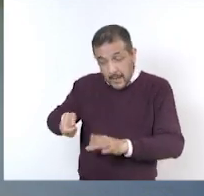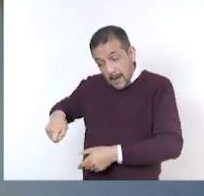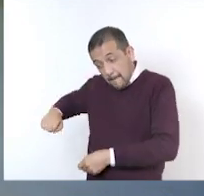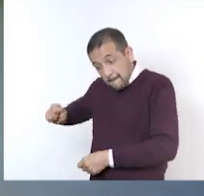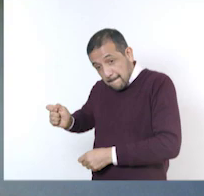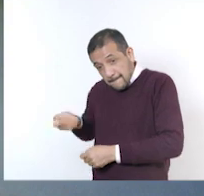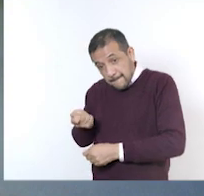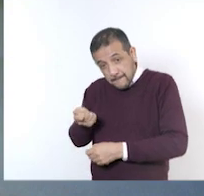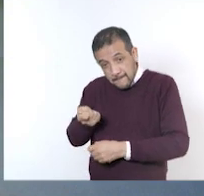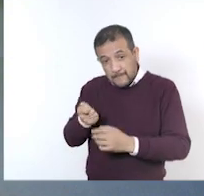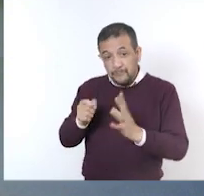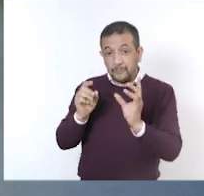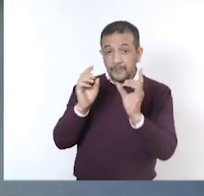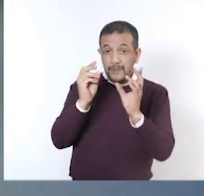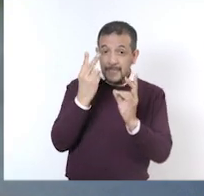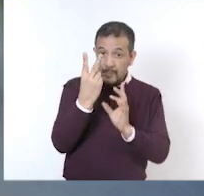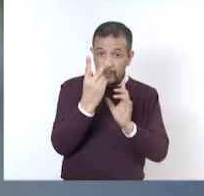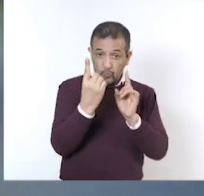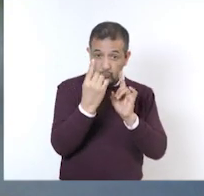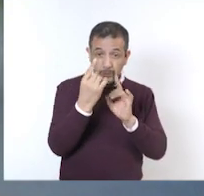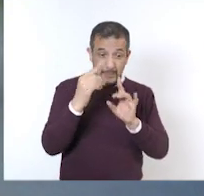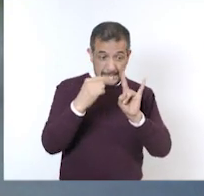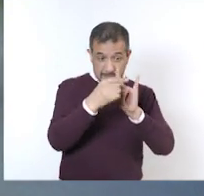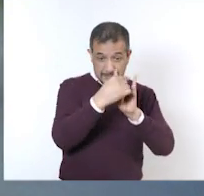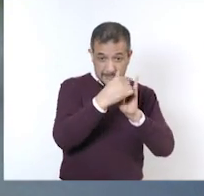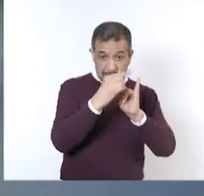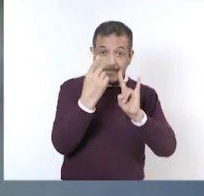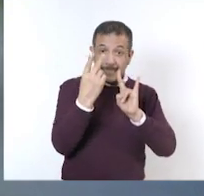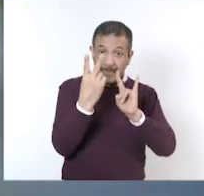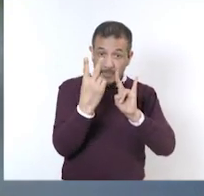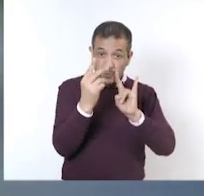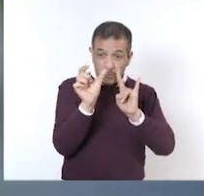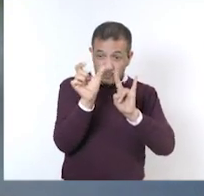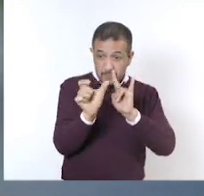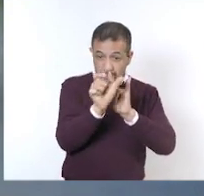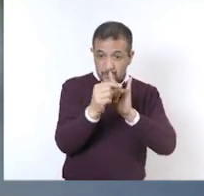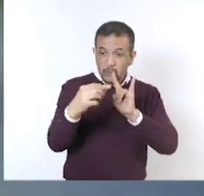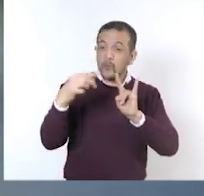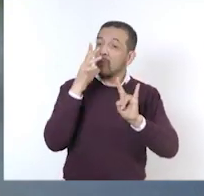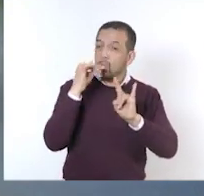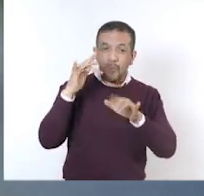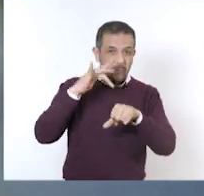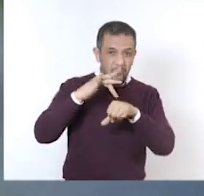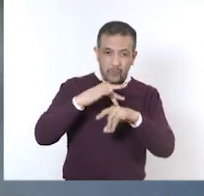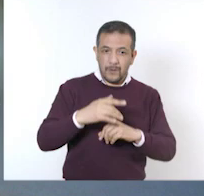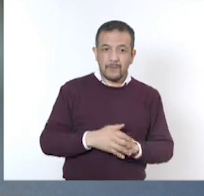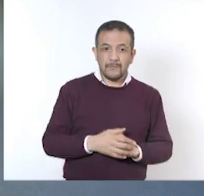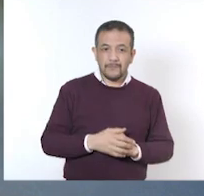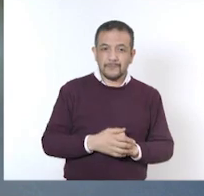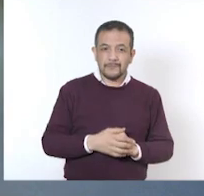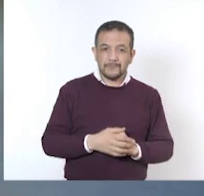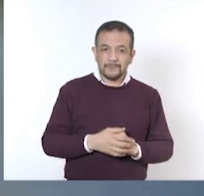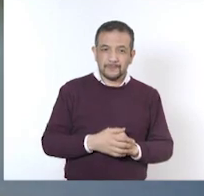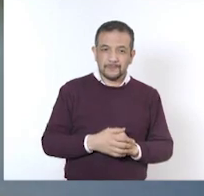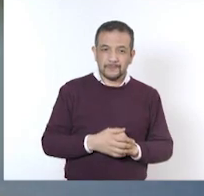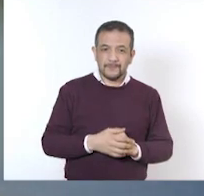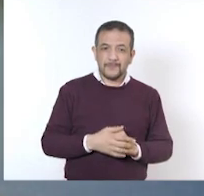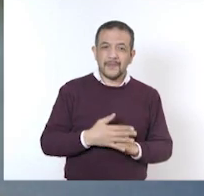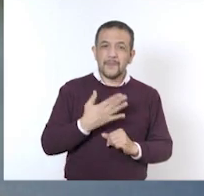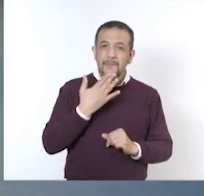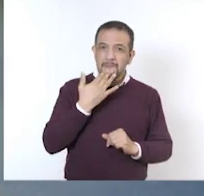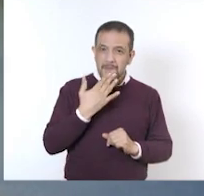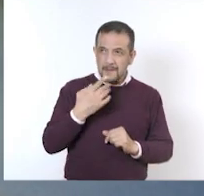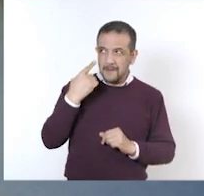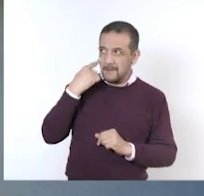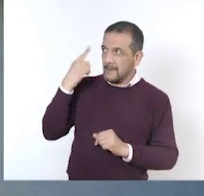de la portería sin tocar las defensas. Listo. ¿De acuerdo? Listo. ¿Listo? Dale, Jesús. Va. Vamos. Vámonos. Va el primero.